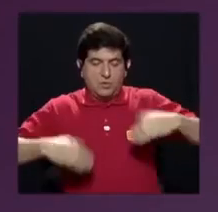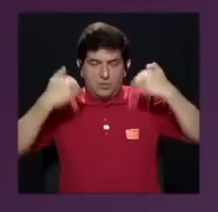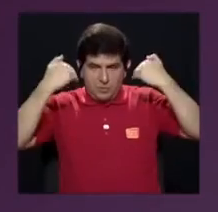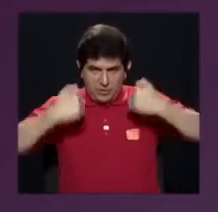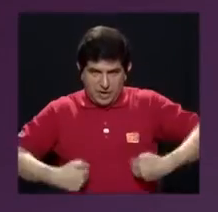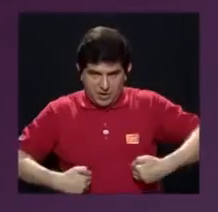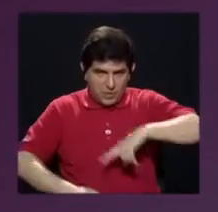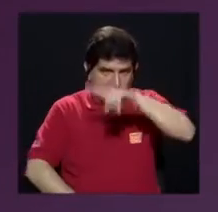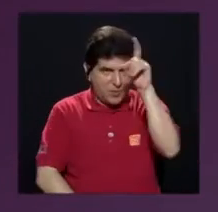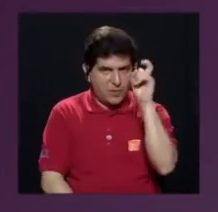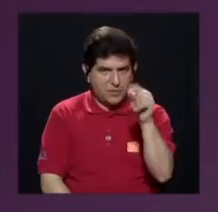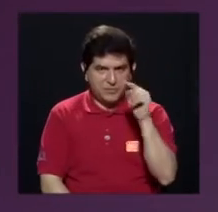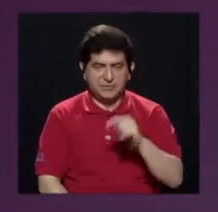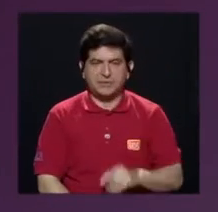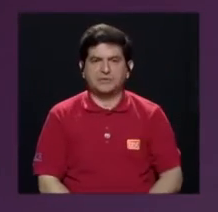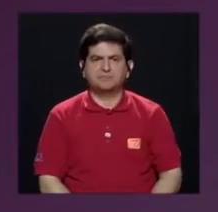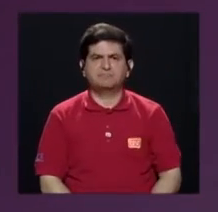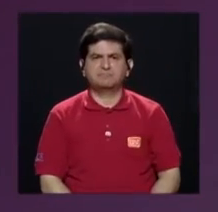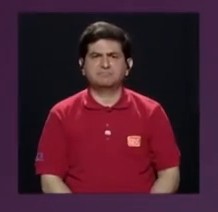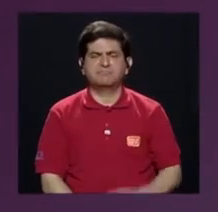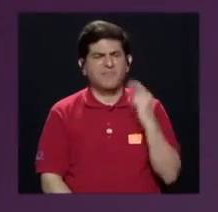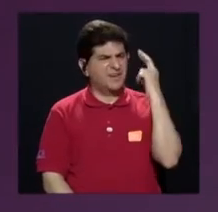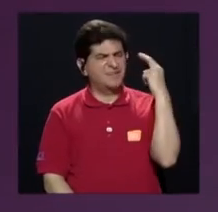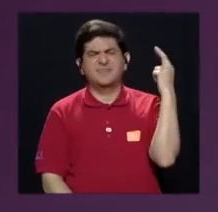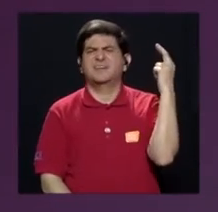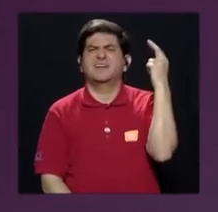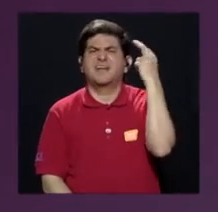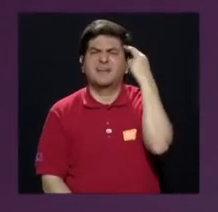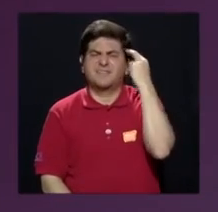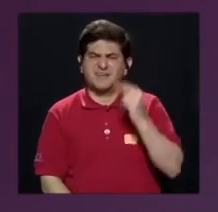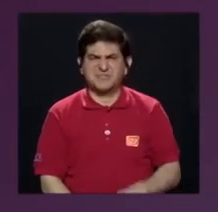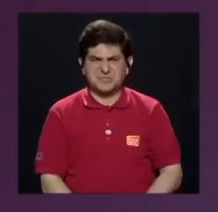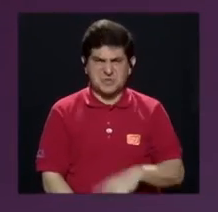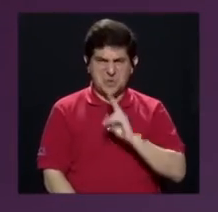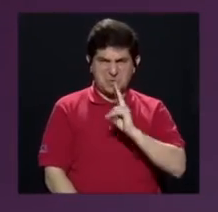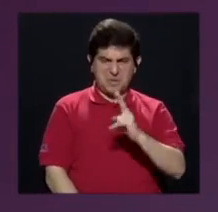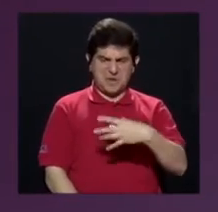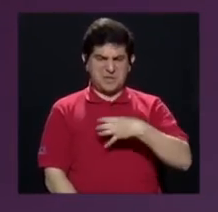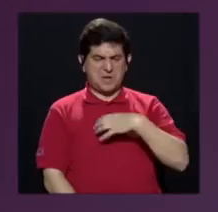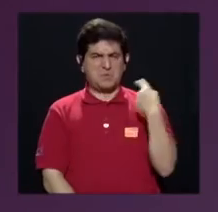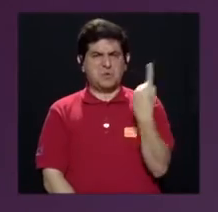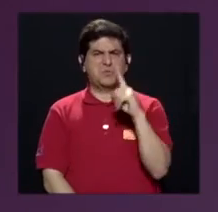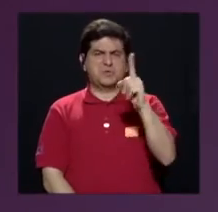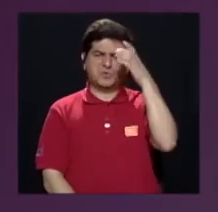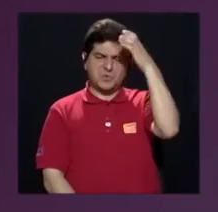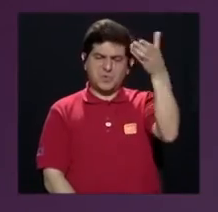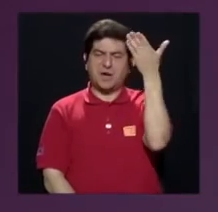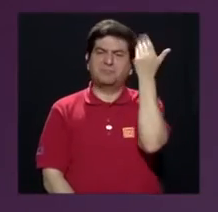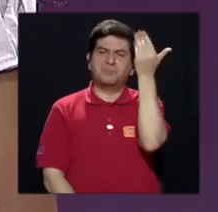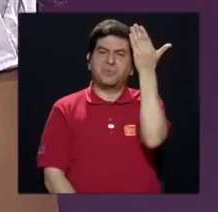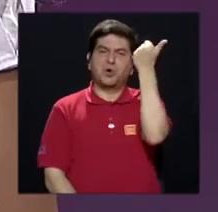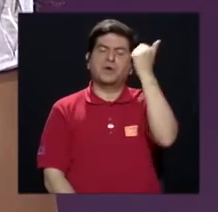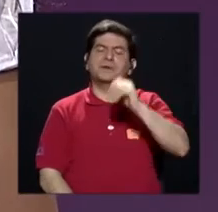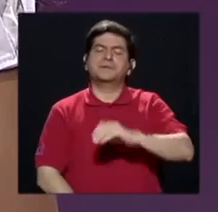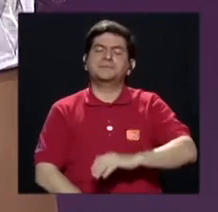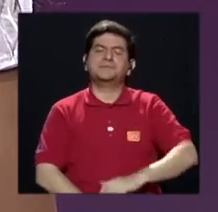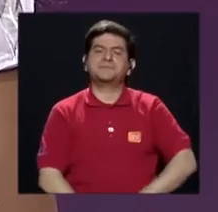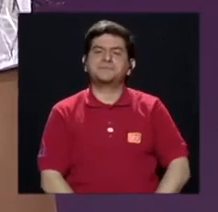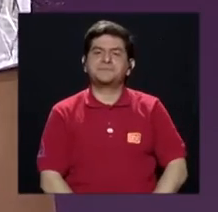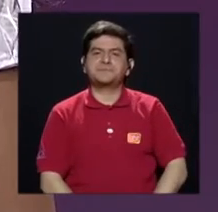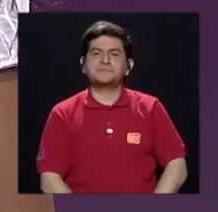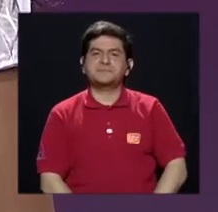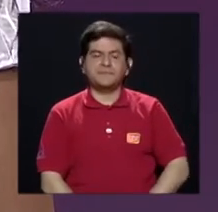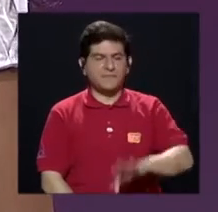de las preguntas era, ¿y por qué la verdad va a ser propiedad solo de una cultura? Uh-huh. ¿Por qué